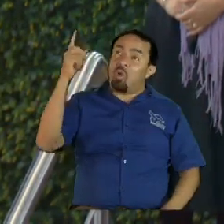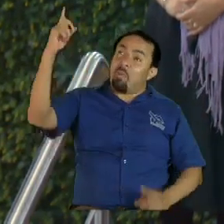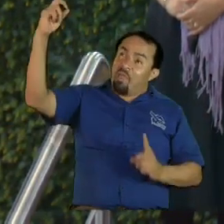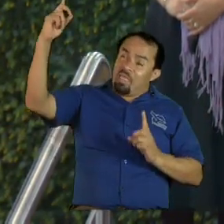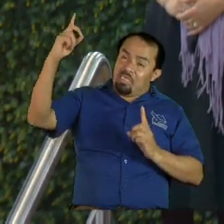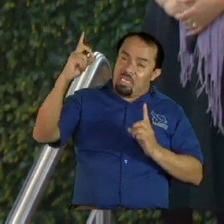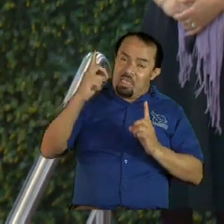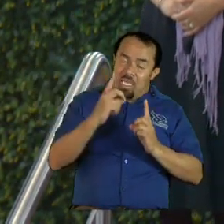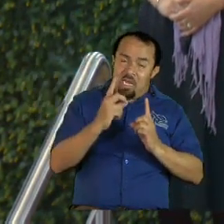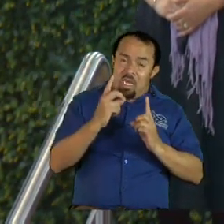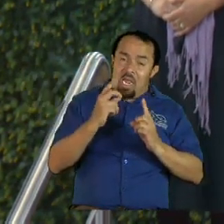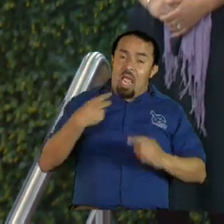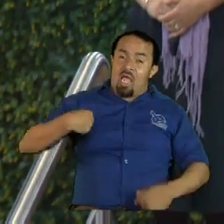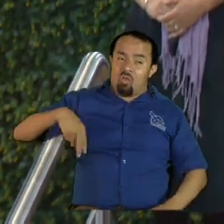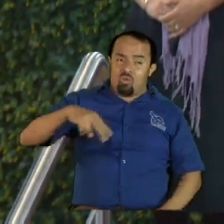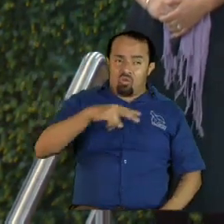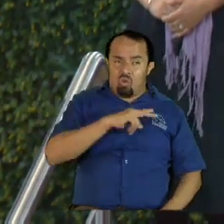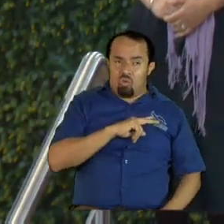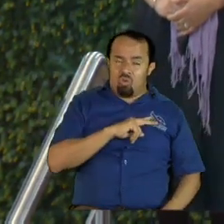a nosotros.